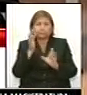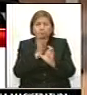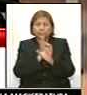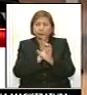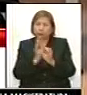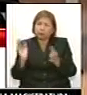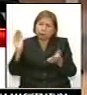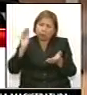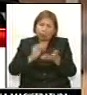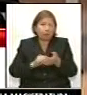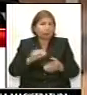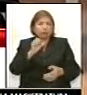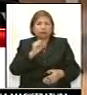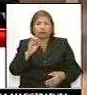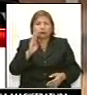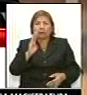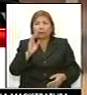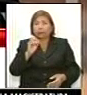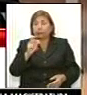incluso más que en San Bartolo.